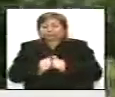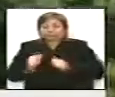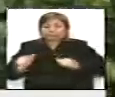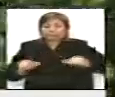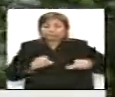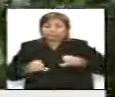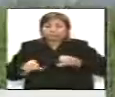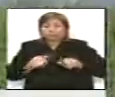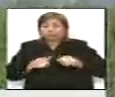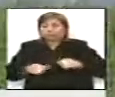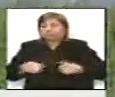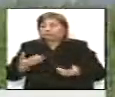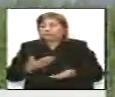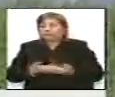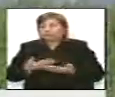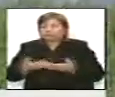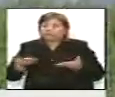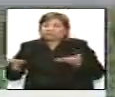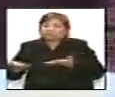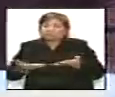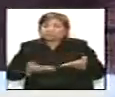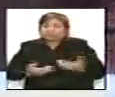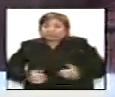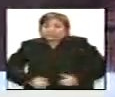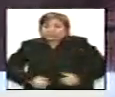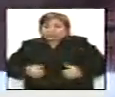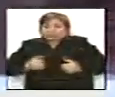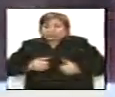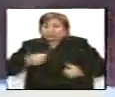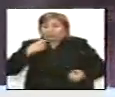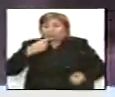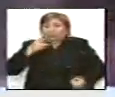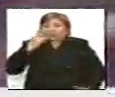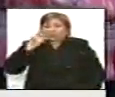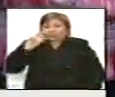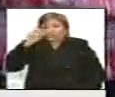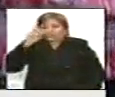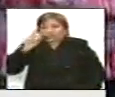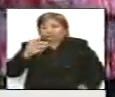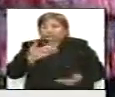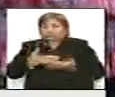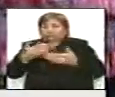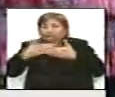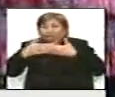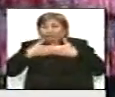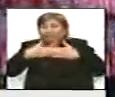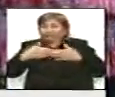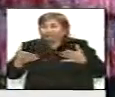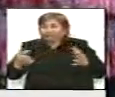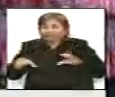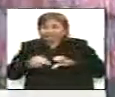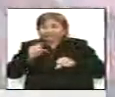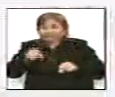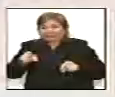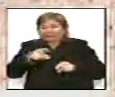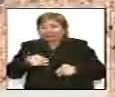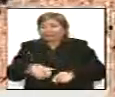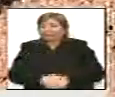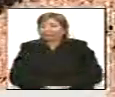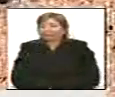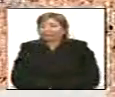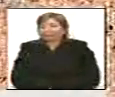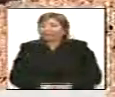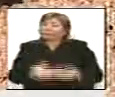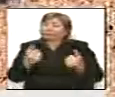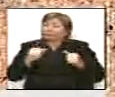actividad agraria y mejorar las condiciones de vida de cerca de 2 millones de peruanos que se dedican a esa actividad.